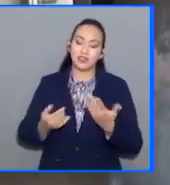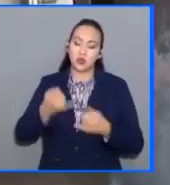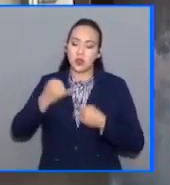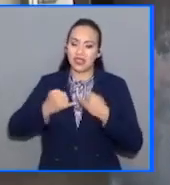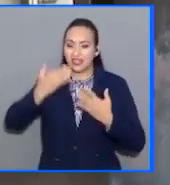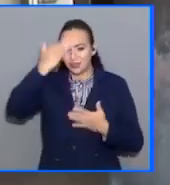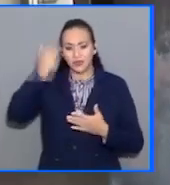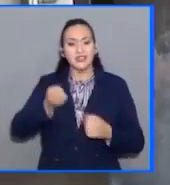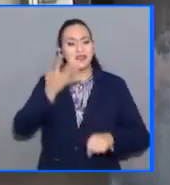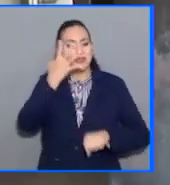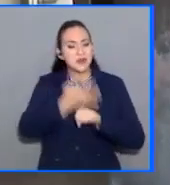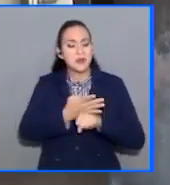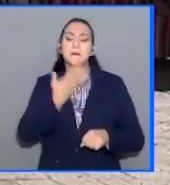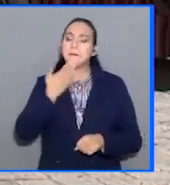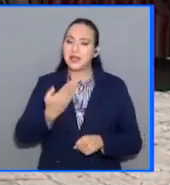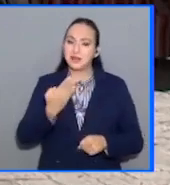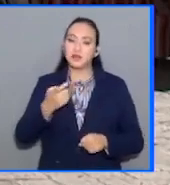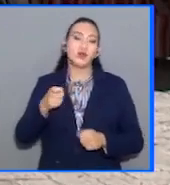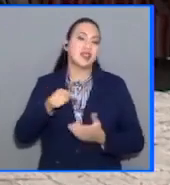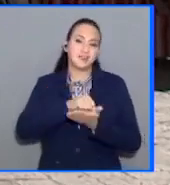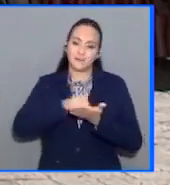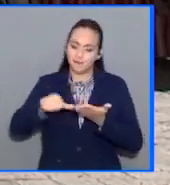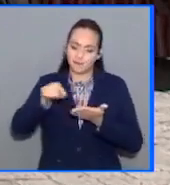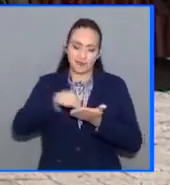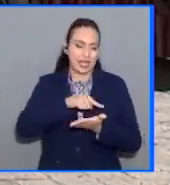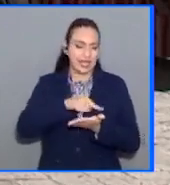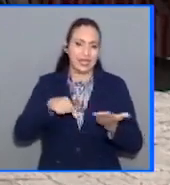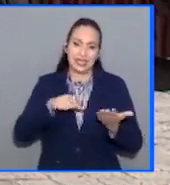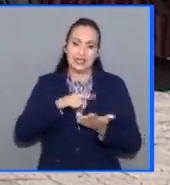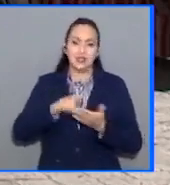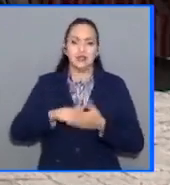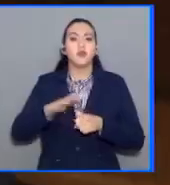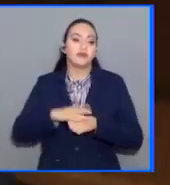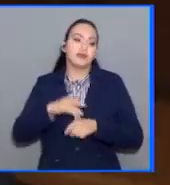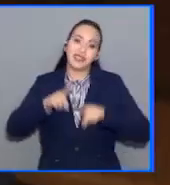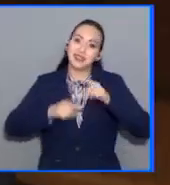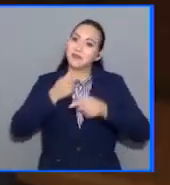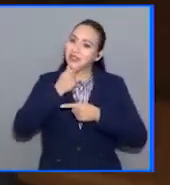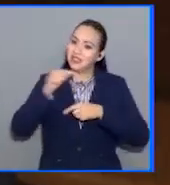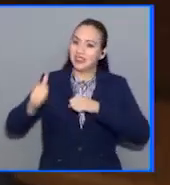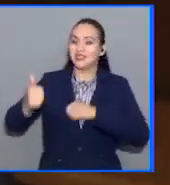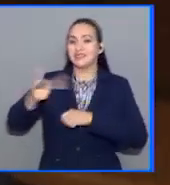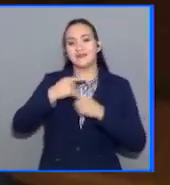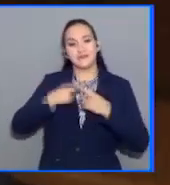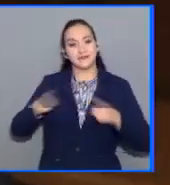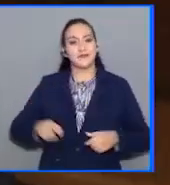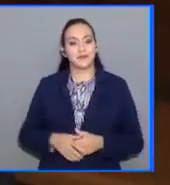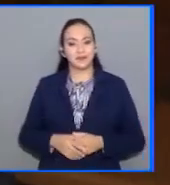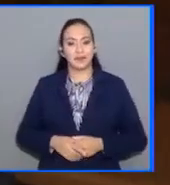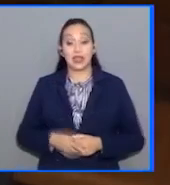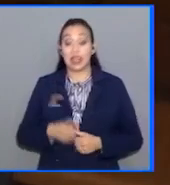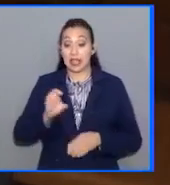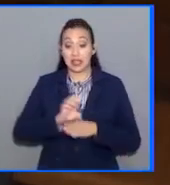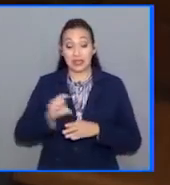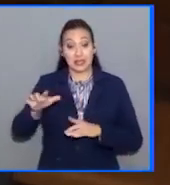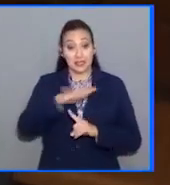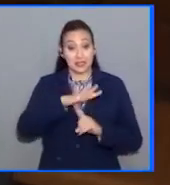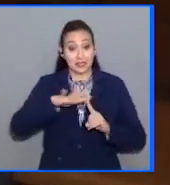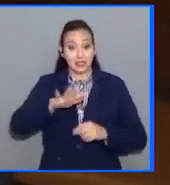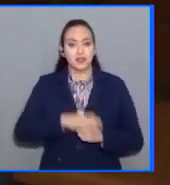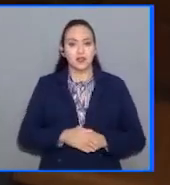manera gradual la sanción conforme a las características de cada caso. En ese contexto, la conclusión es que se